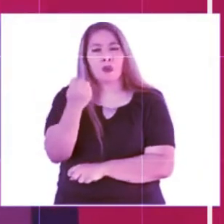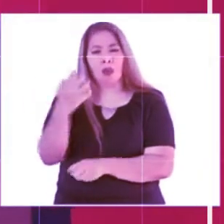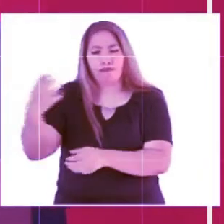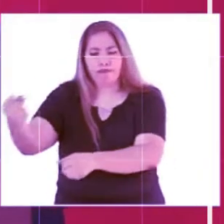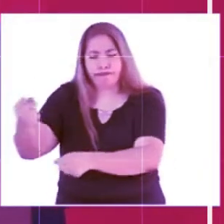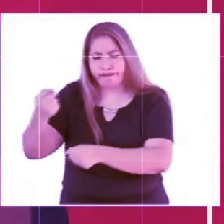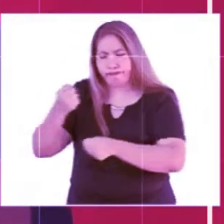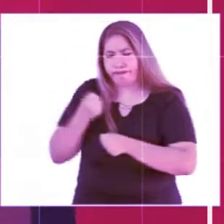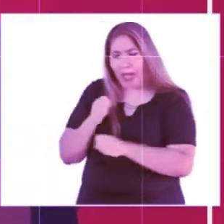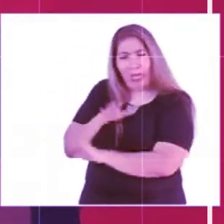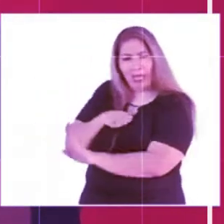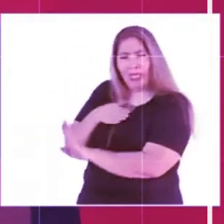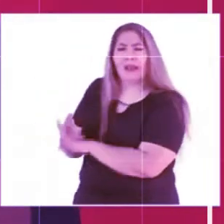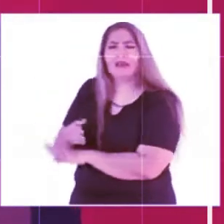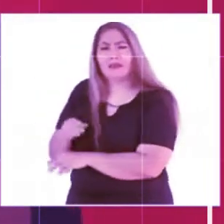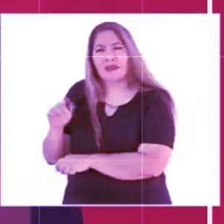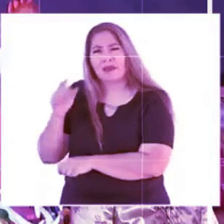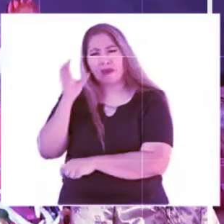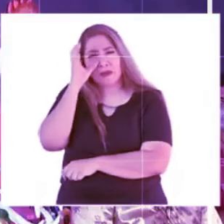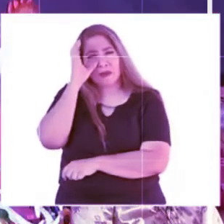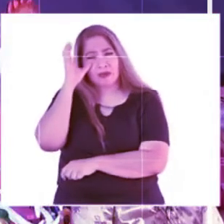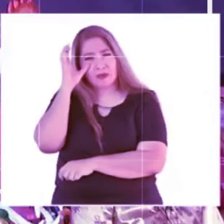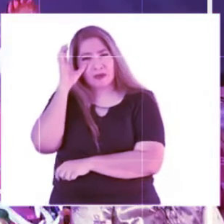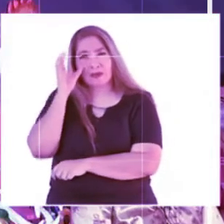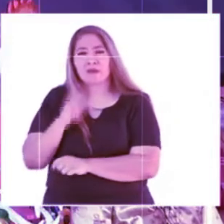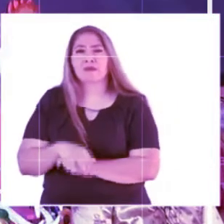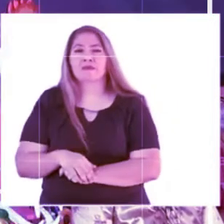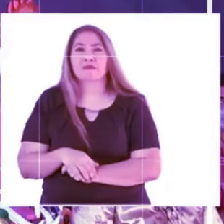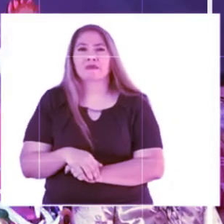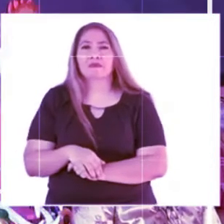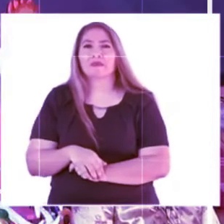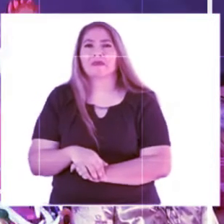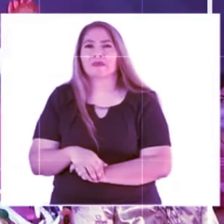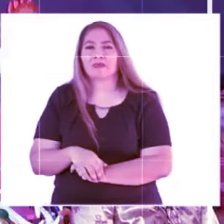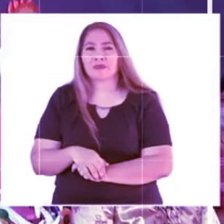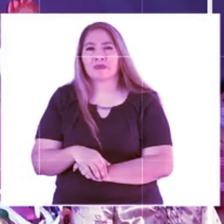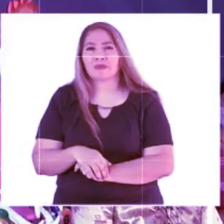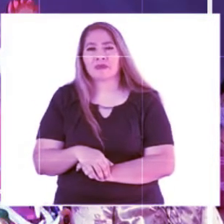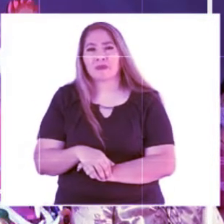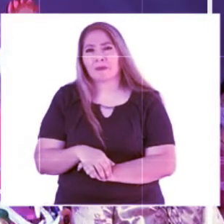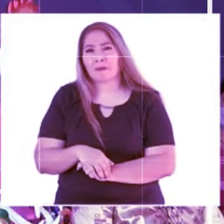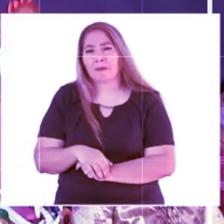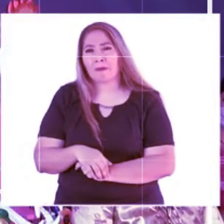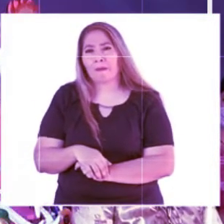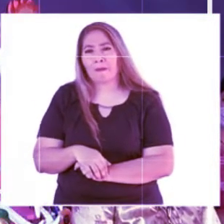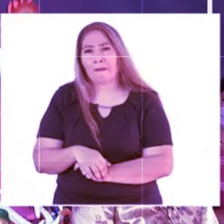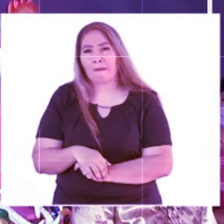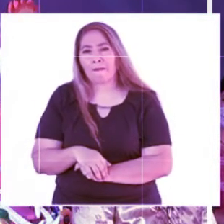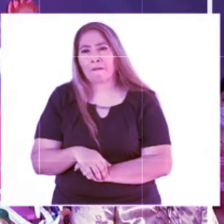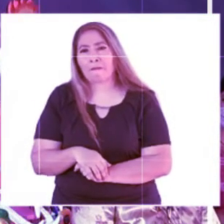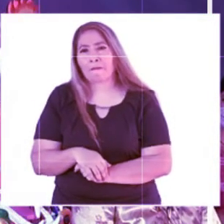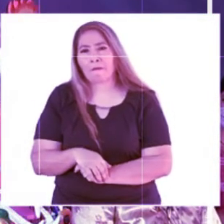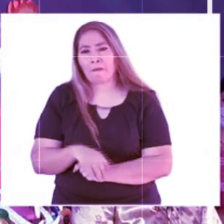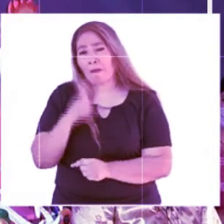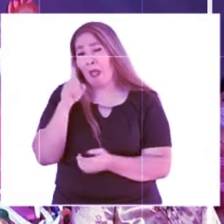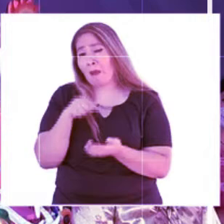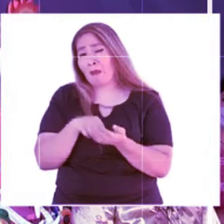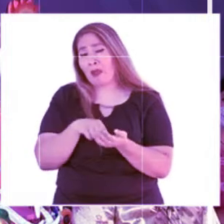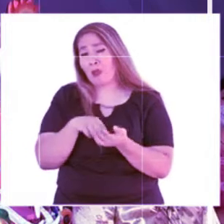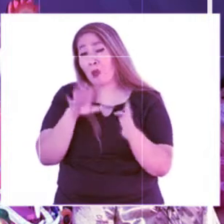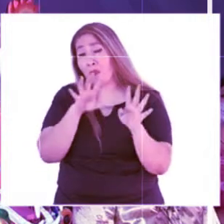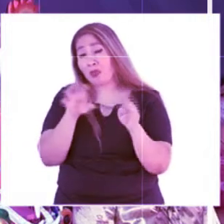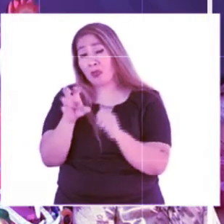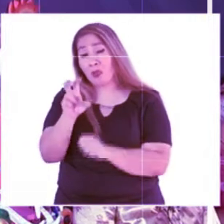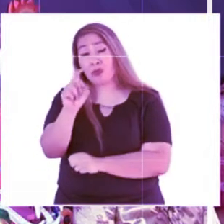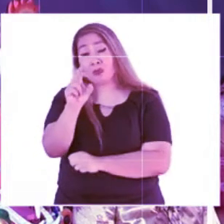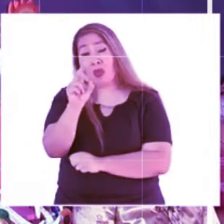racismo antichino al año siguiente de su fundación. En